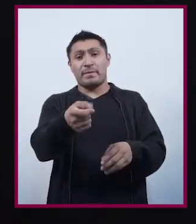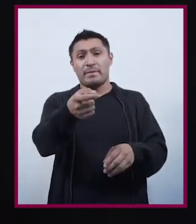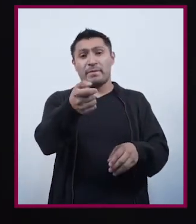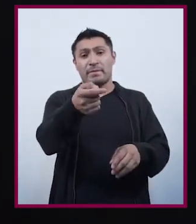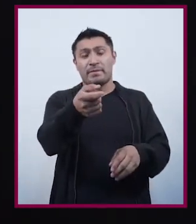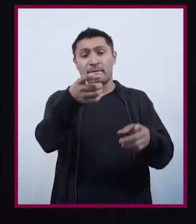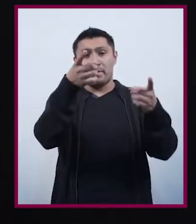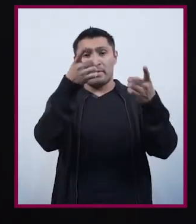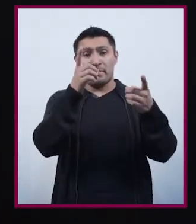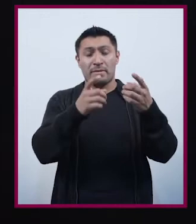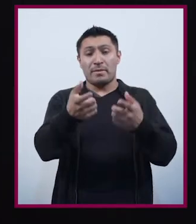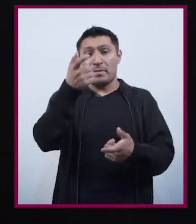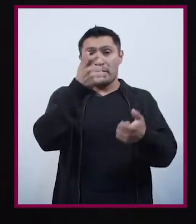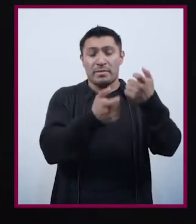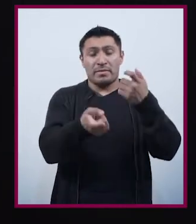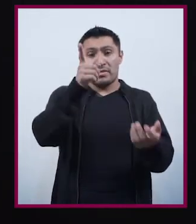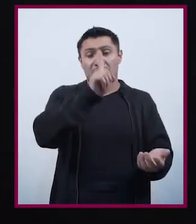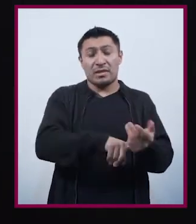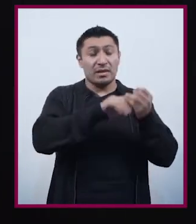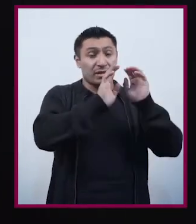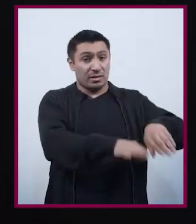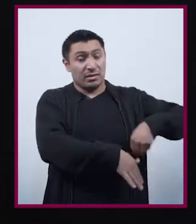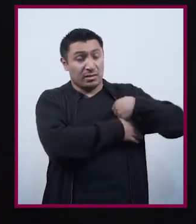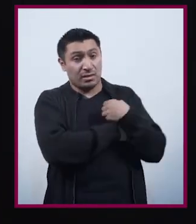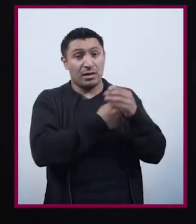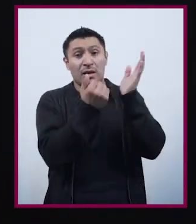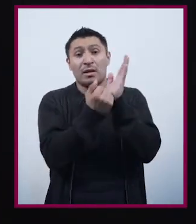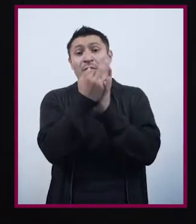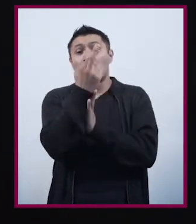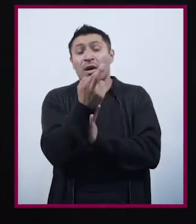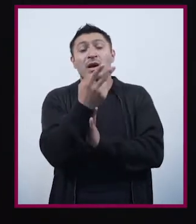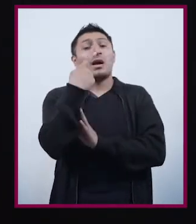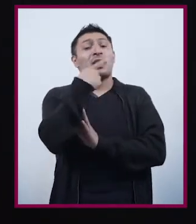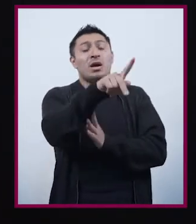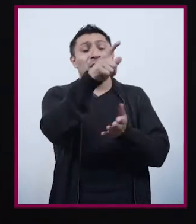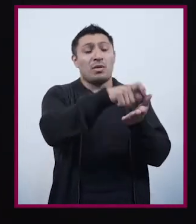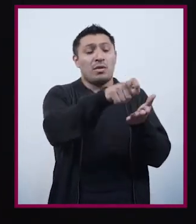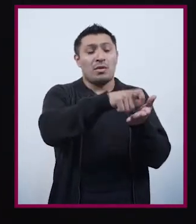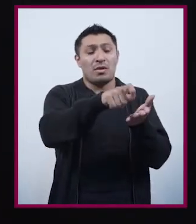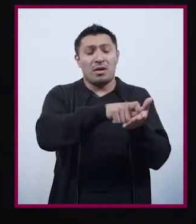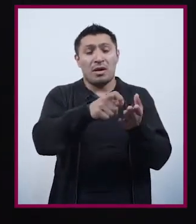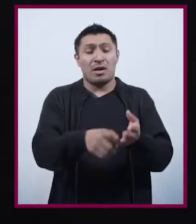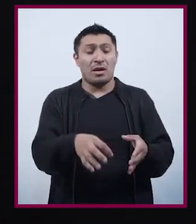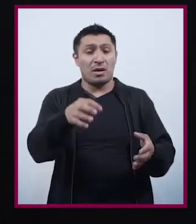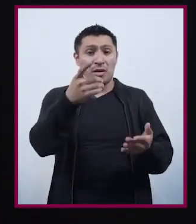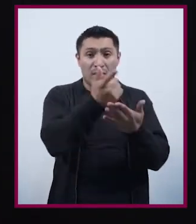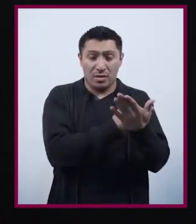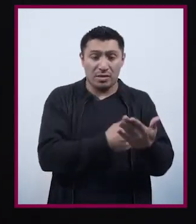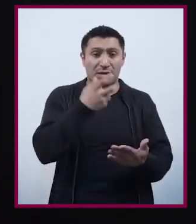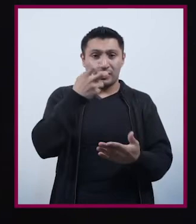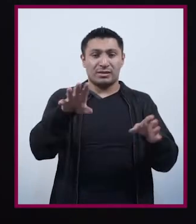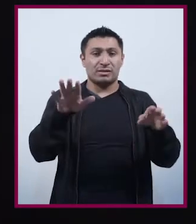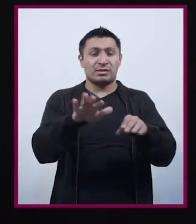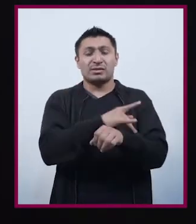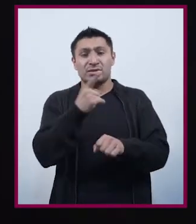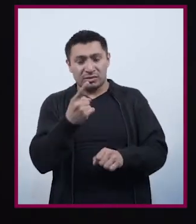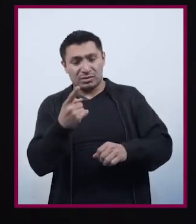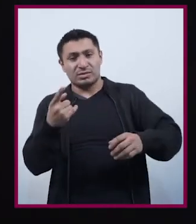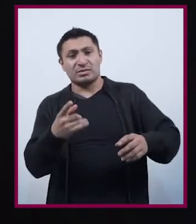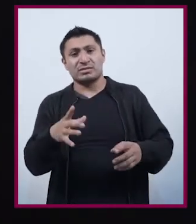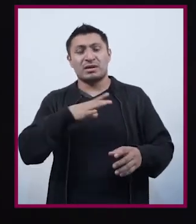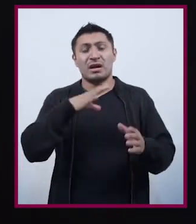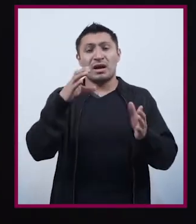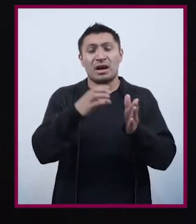bancos tienen muy poco dinero físico en sus cajas fuertes. La mayoría se encuentra en sus anotaciones de cuenta, esto debido